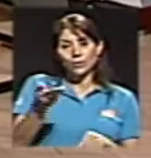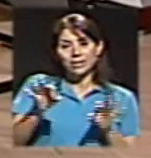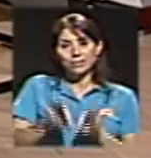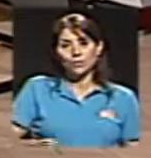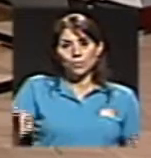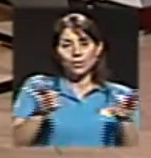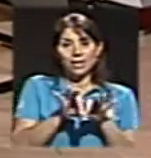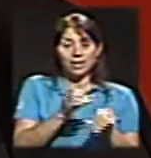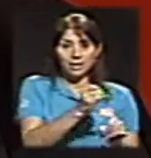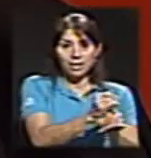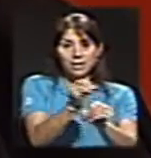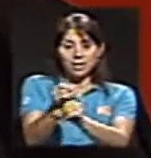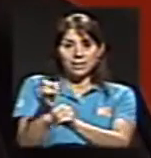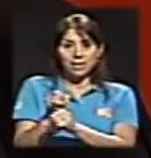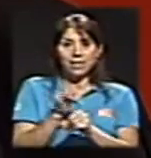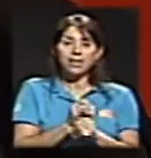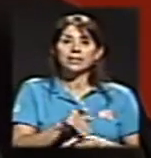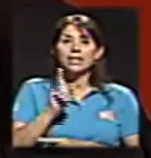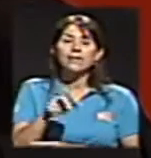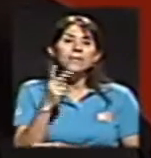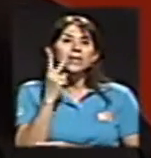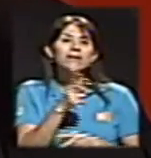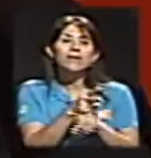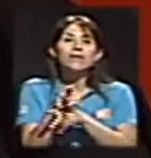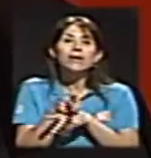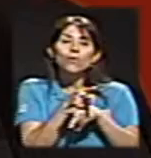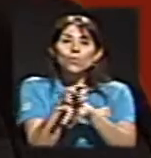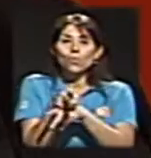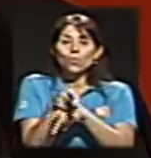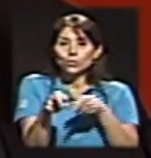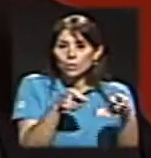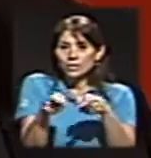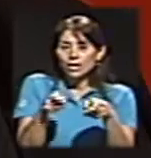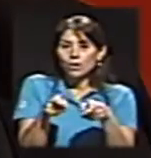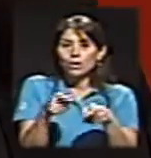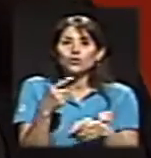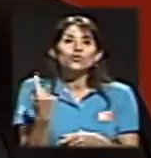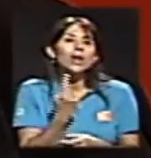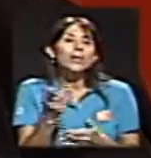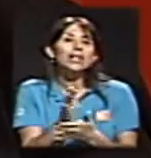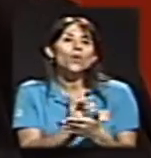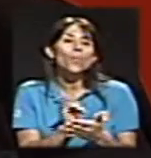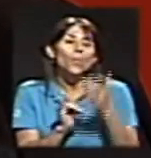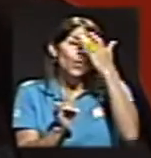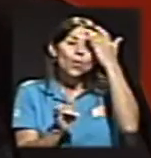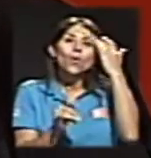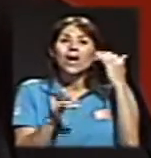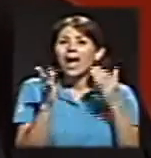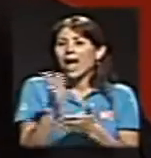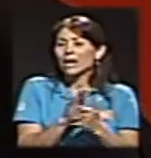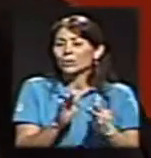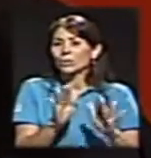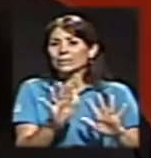que las entidades tienen que ver la regulación y supervisión no solo como un costo o una materia odiosa, que en alguna medida lo es, porque